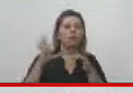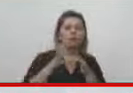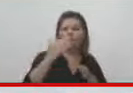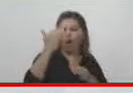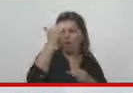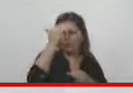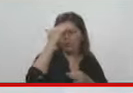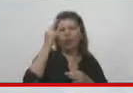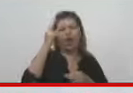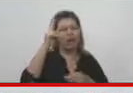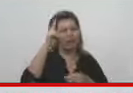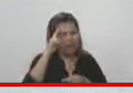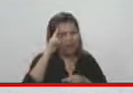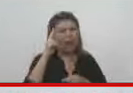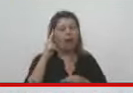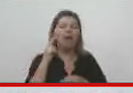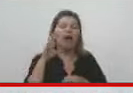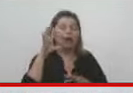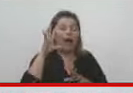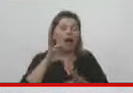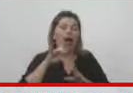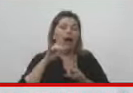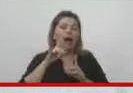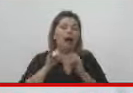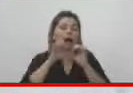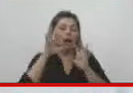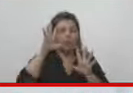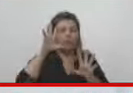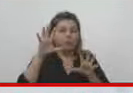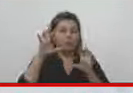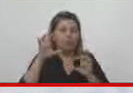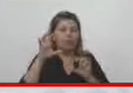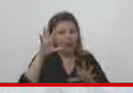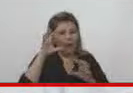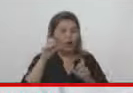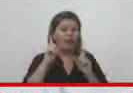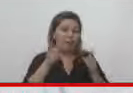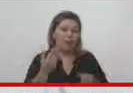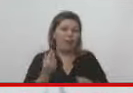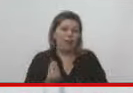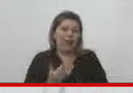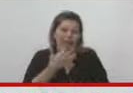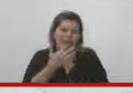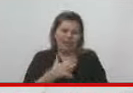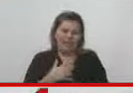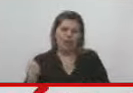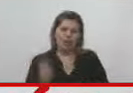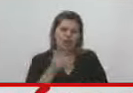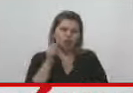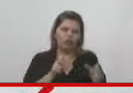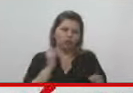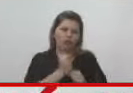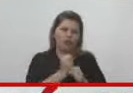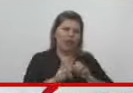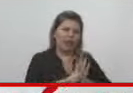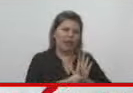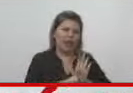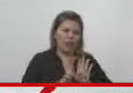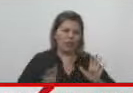para refrescar la memoria de todos y todas y entender cuál es el rol que tenemos como legisladores.